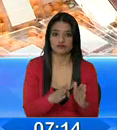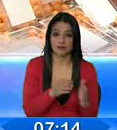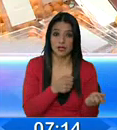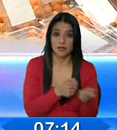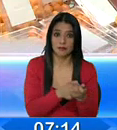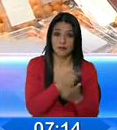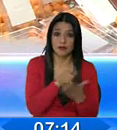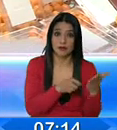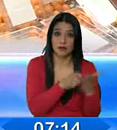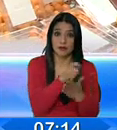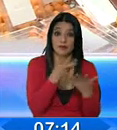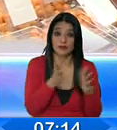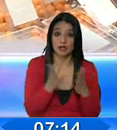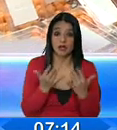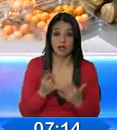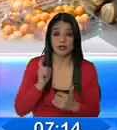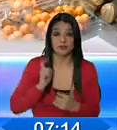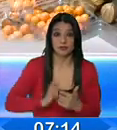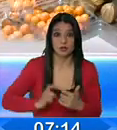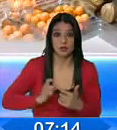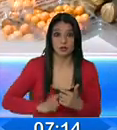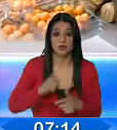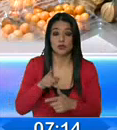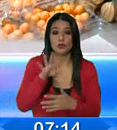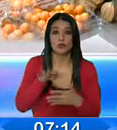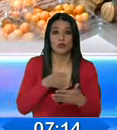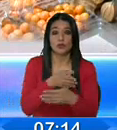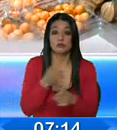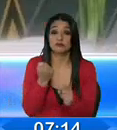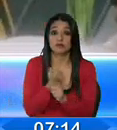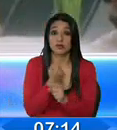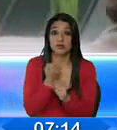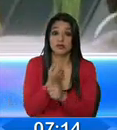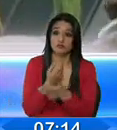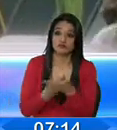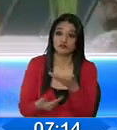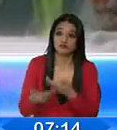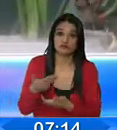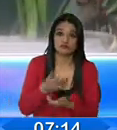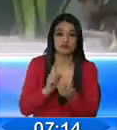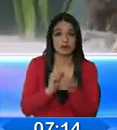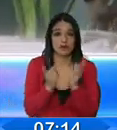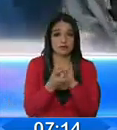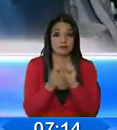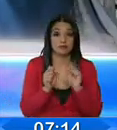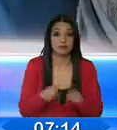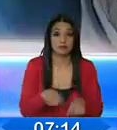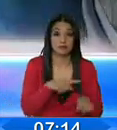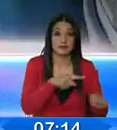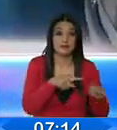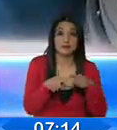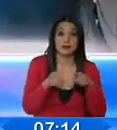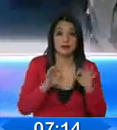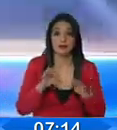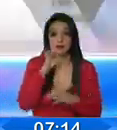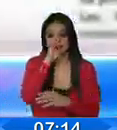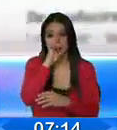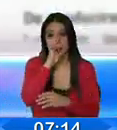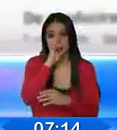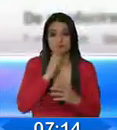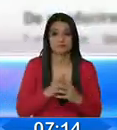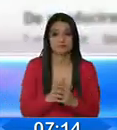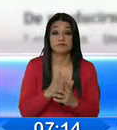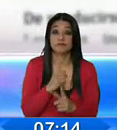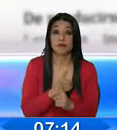los salarios y el tiempo de la jornada laboral podrán negociarse entre trabajadores y empleadores. Para esto,